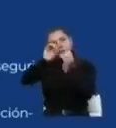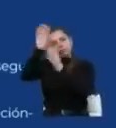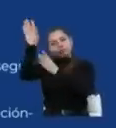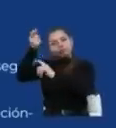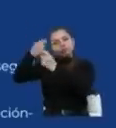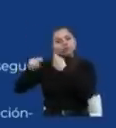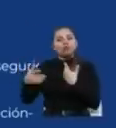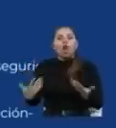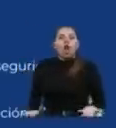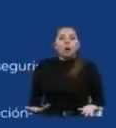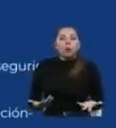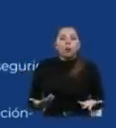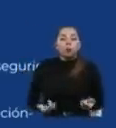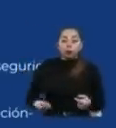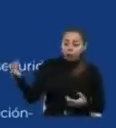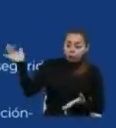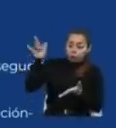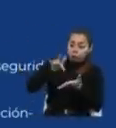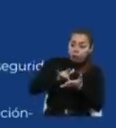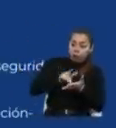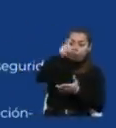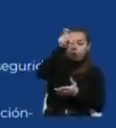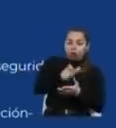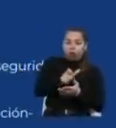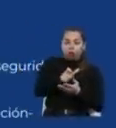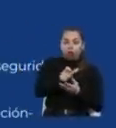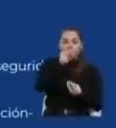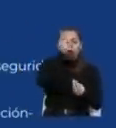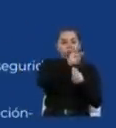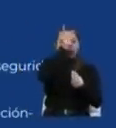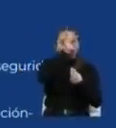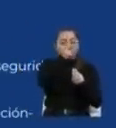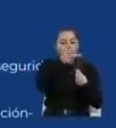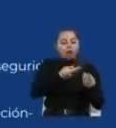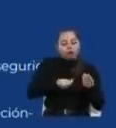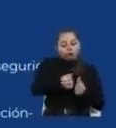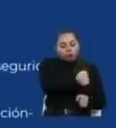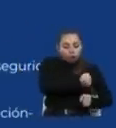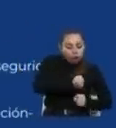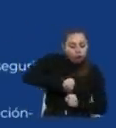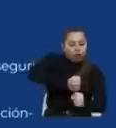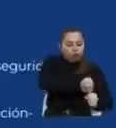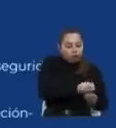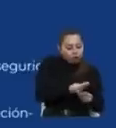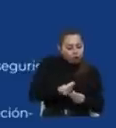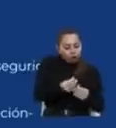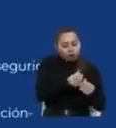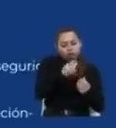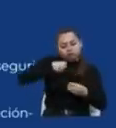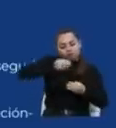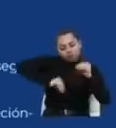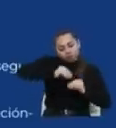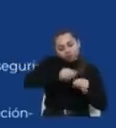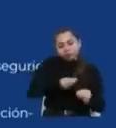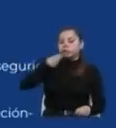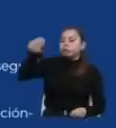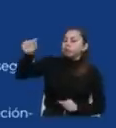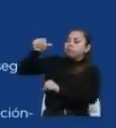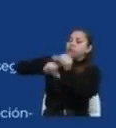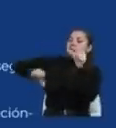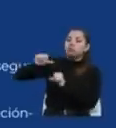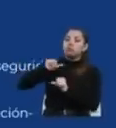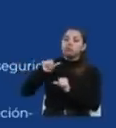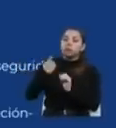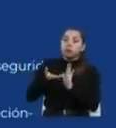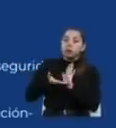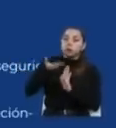Aquí el narcotraficante llega y nos compra, y ya nos compra la pasta, que además se supone una utilidad un